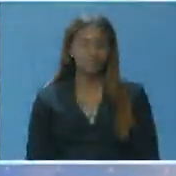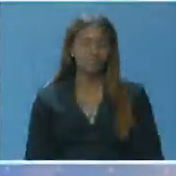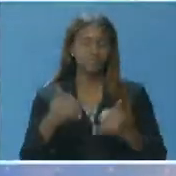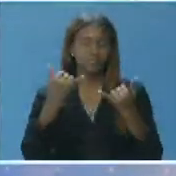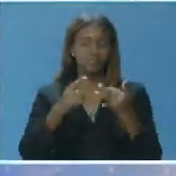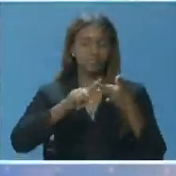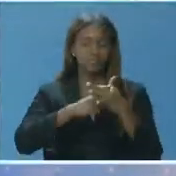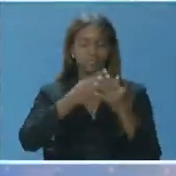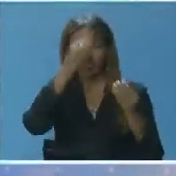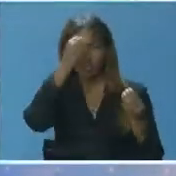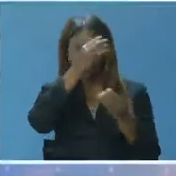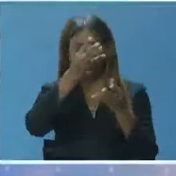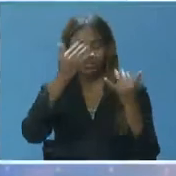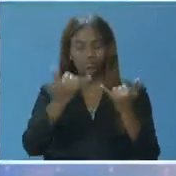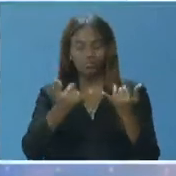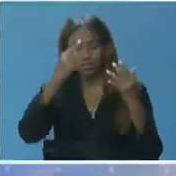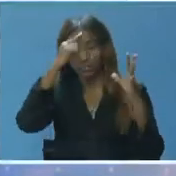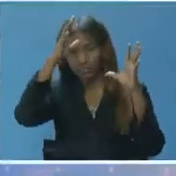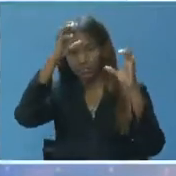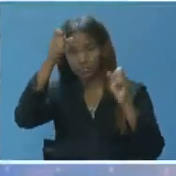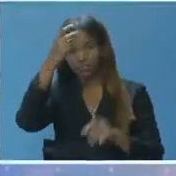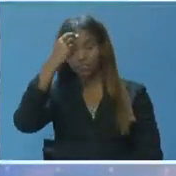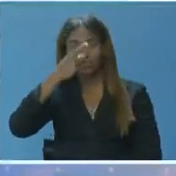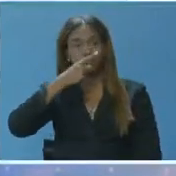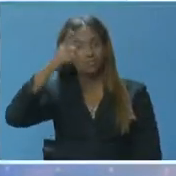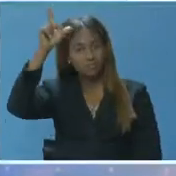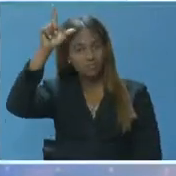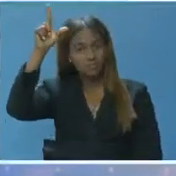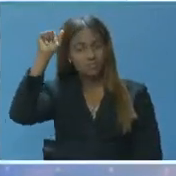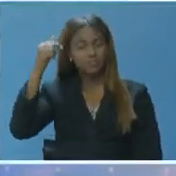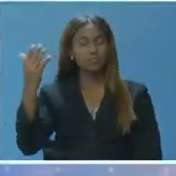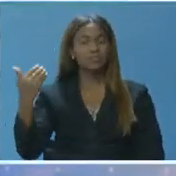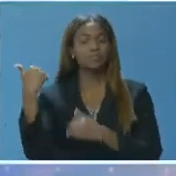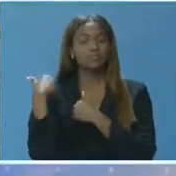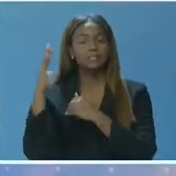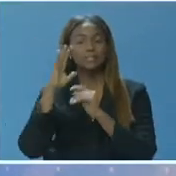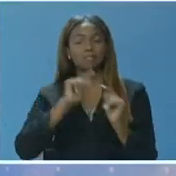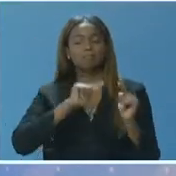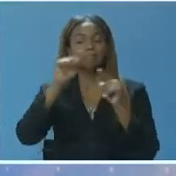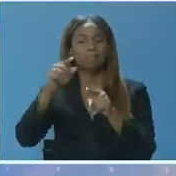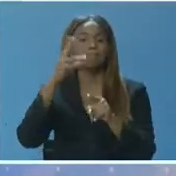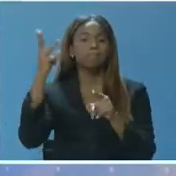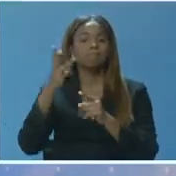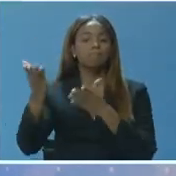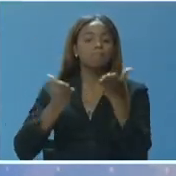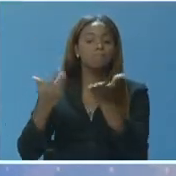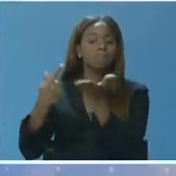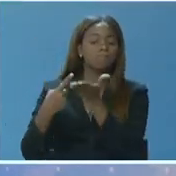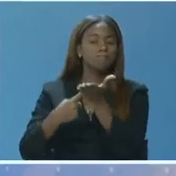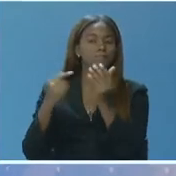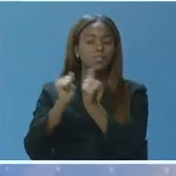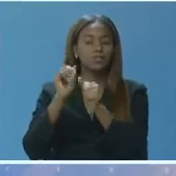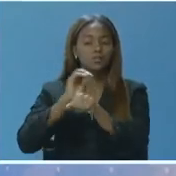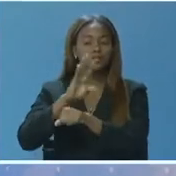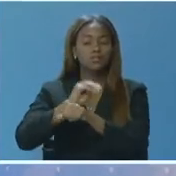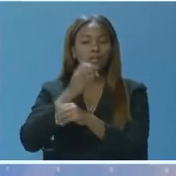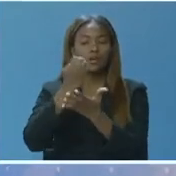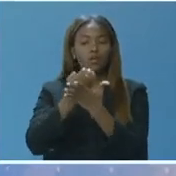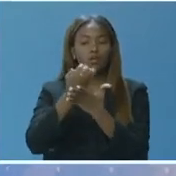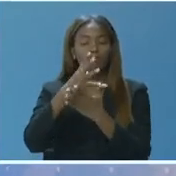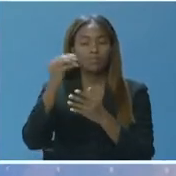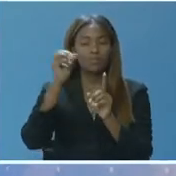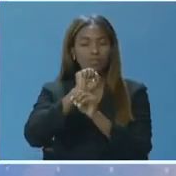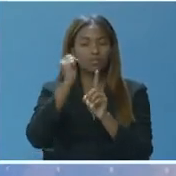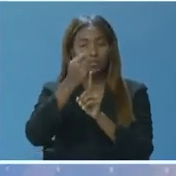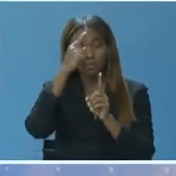Iniciamos esta emisión informativa con el presidente de la República, Luis Abinader, quien asistirá este miércoles al diálogo convocado por el Consejo Económico y Social